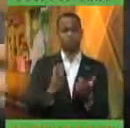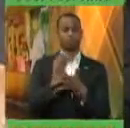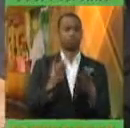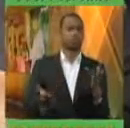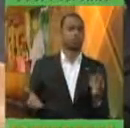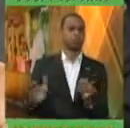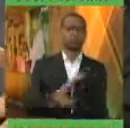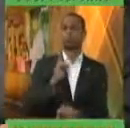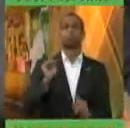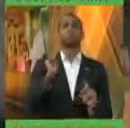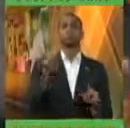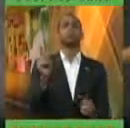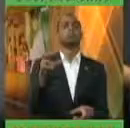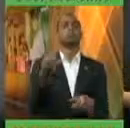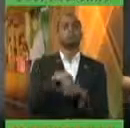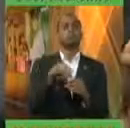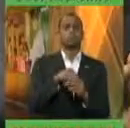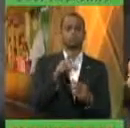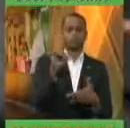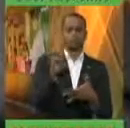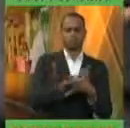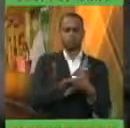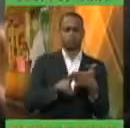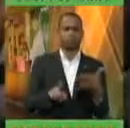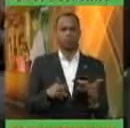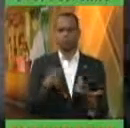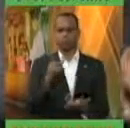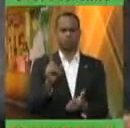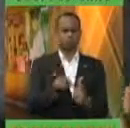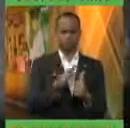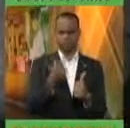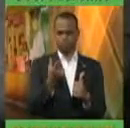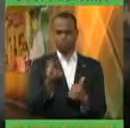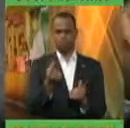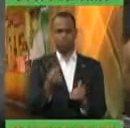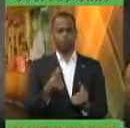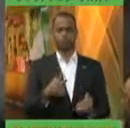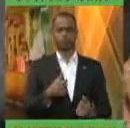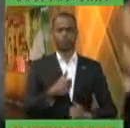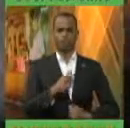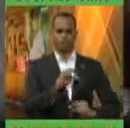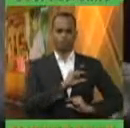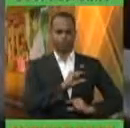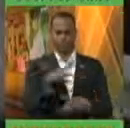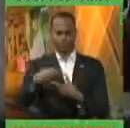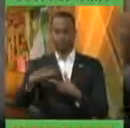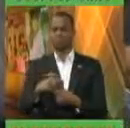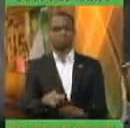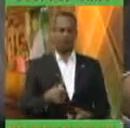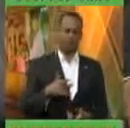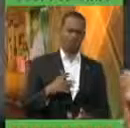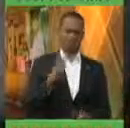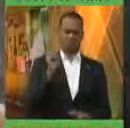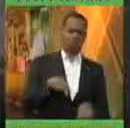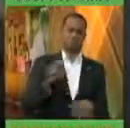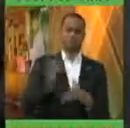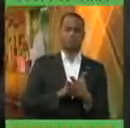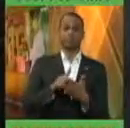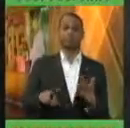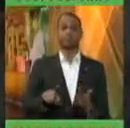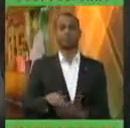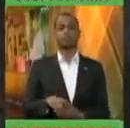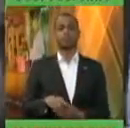van a hacer su operación del banco y lo discrimina el el guachimán lo discrimina el oficial que